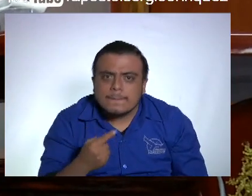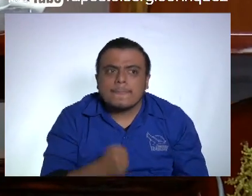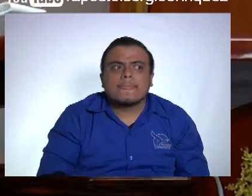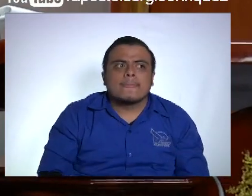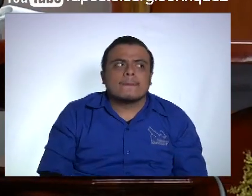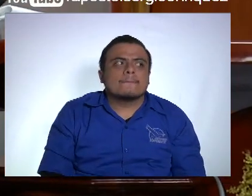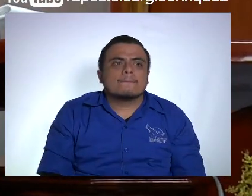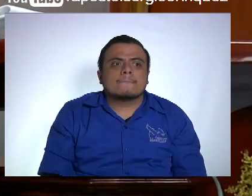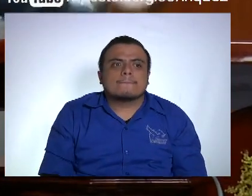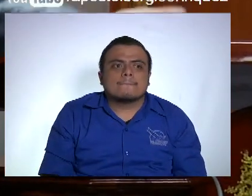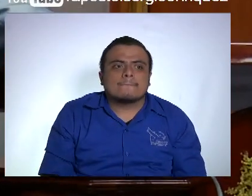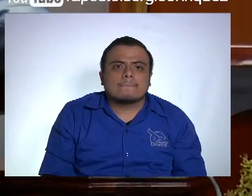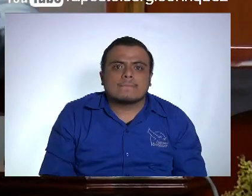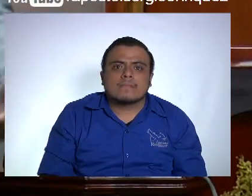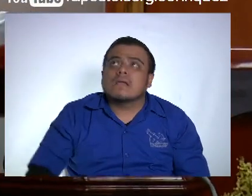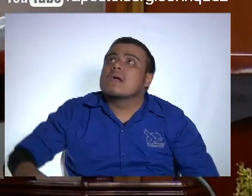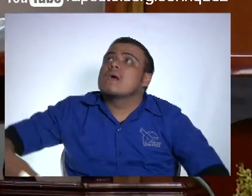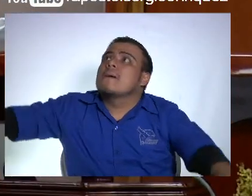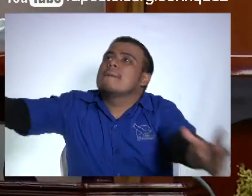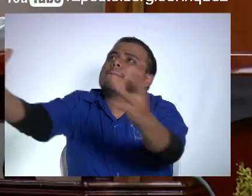le dice el autor, me abrazas,